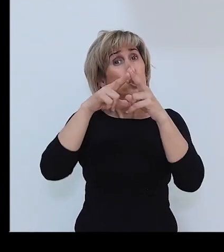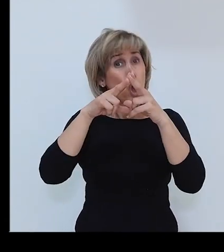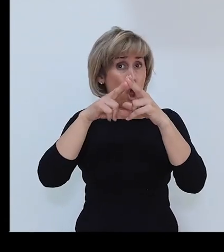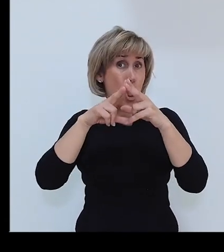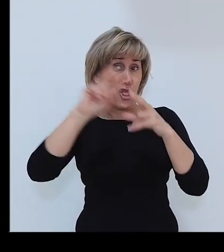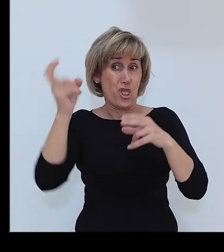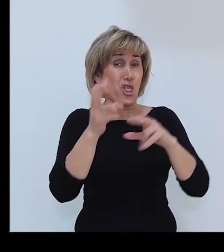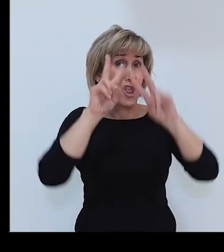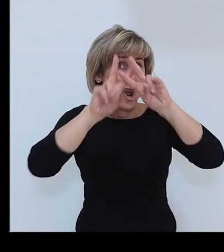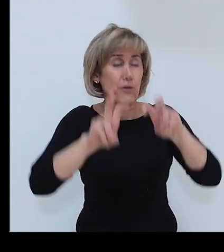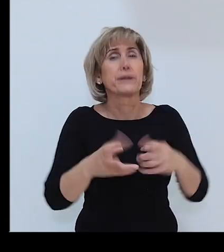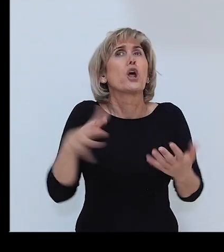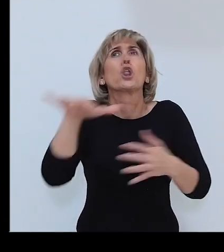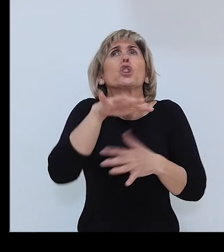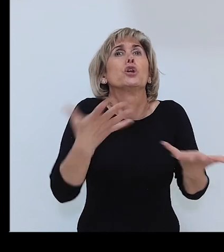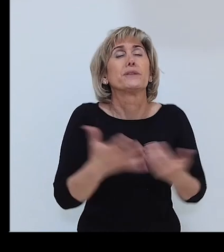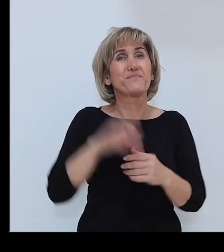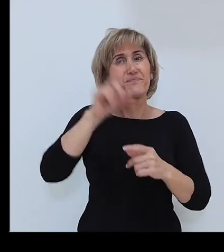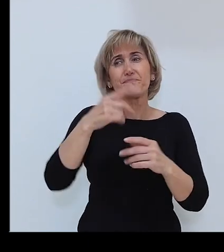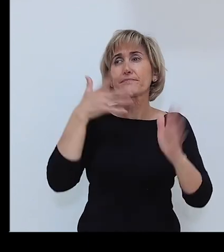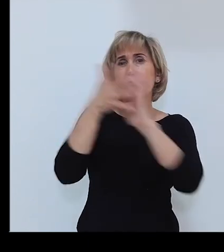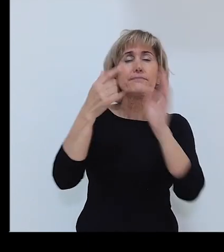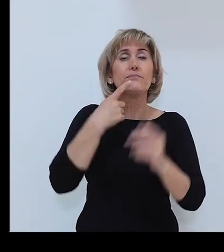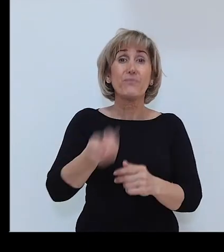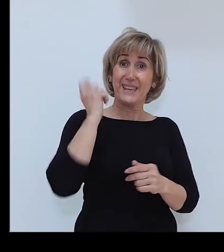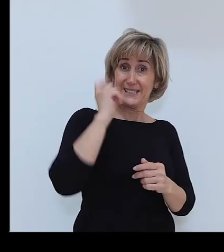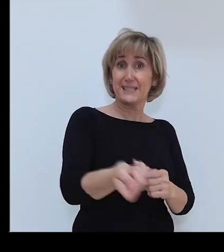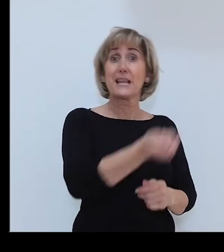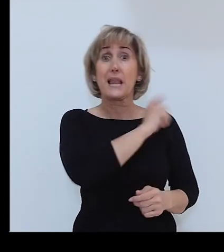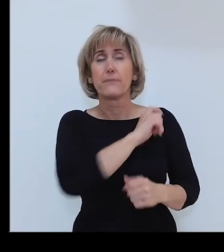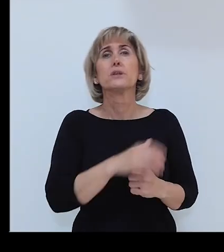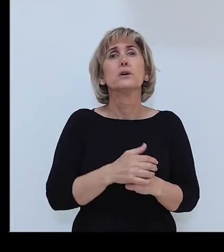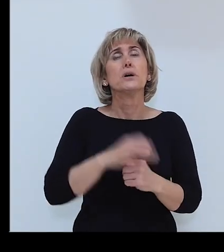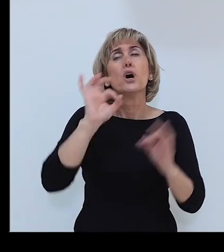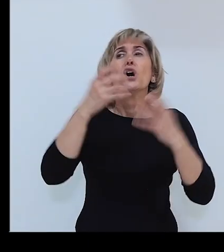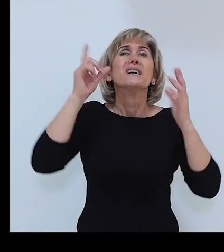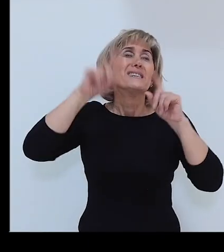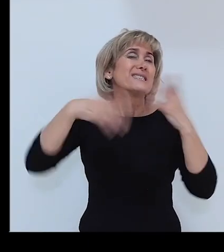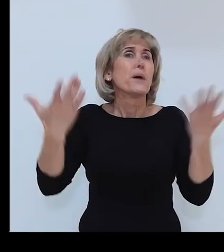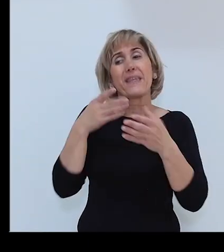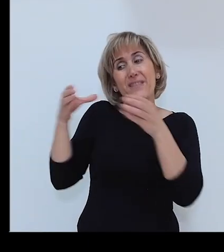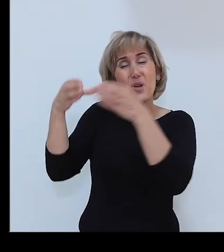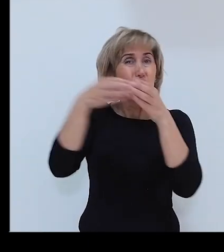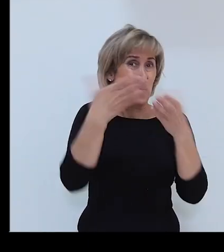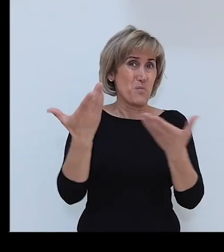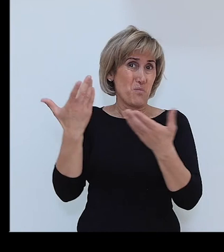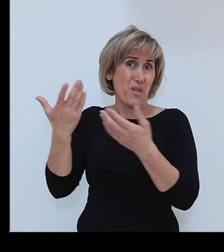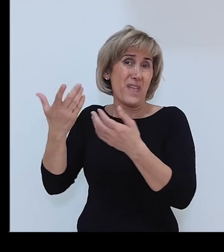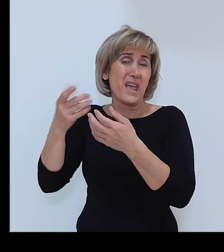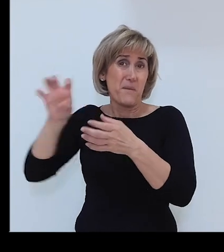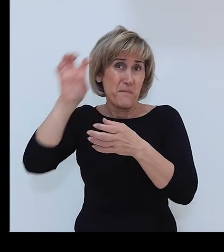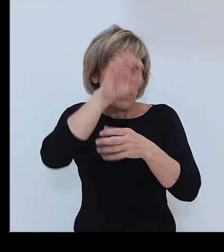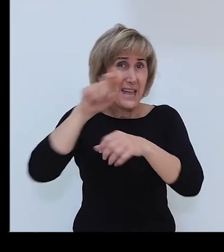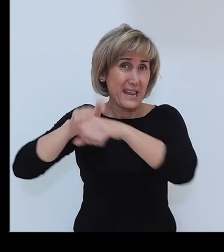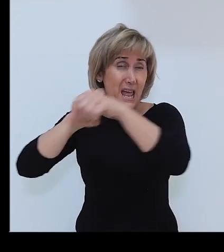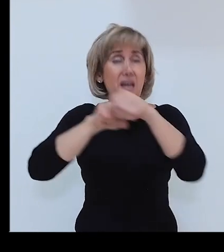en la sociología? También se pregunta por la situación de la esclavitud o de la